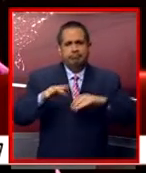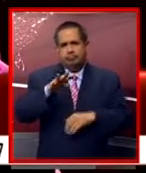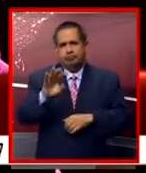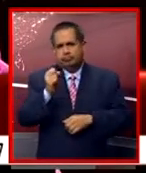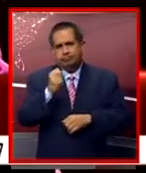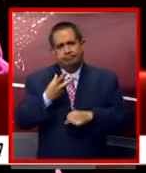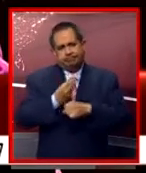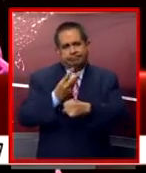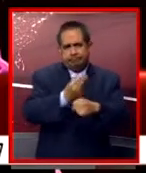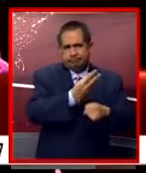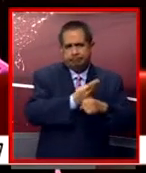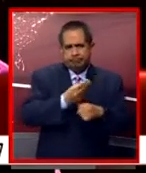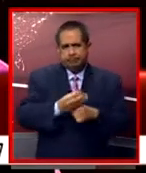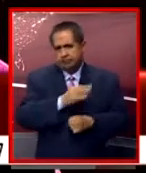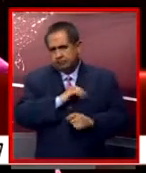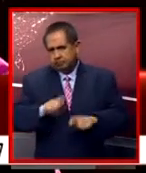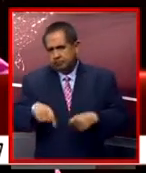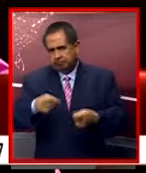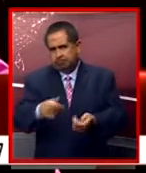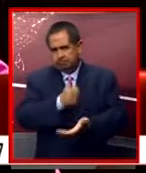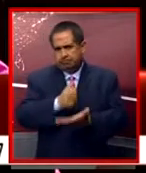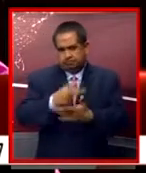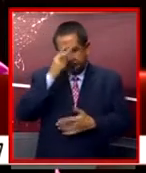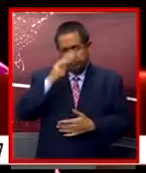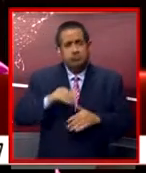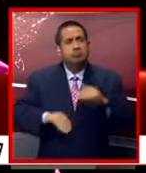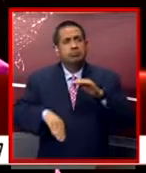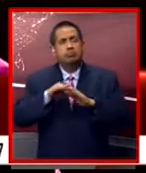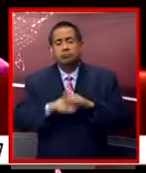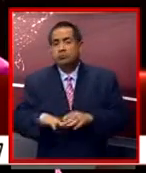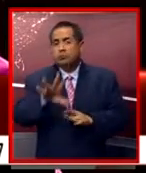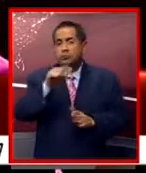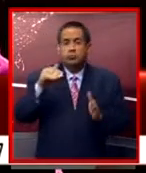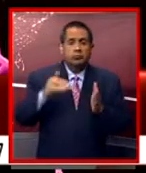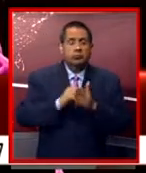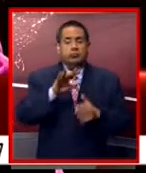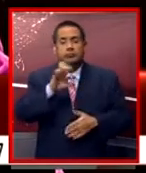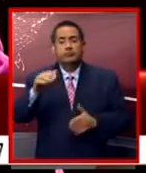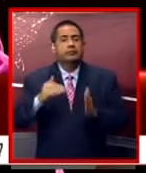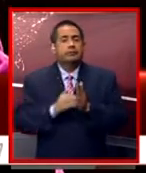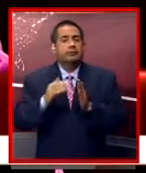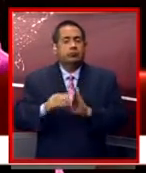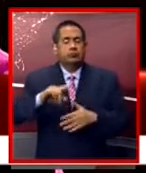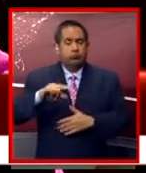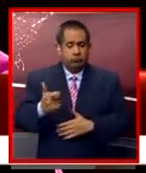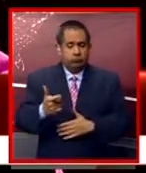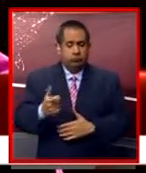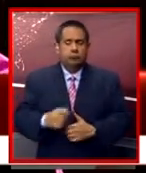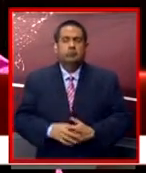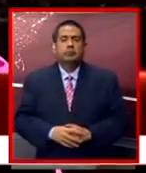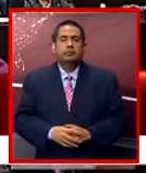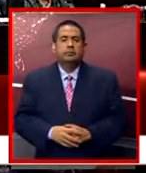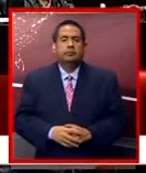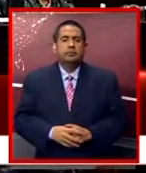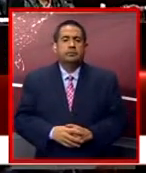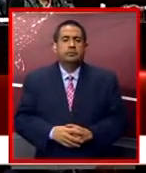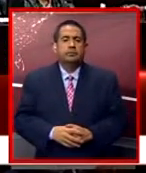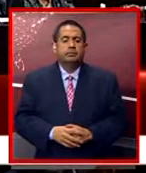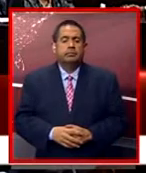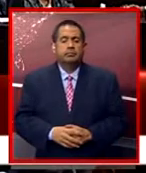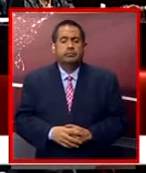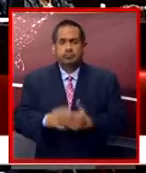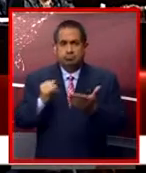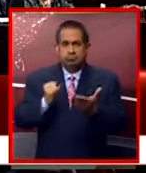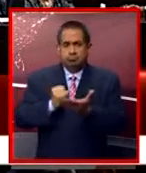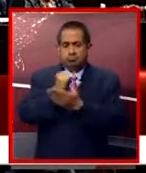de septiembre del presente año, hasta por un monto de 5.500 millones de pesos. El